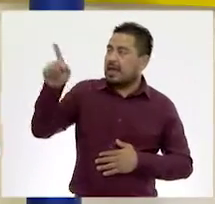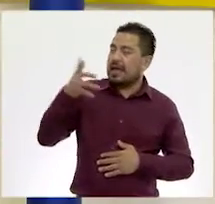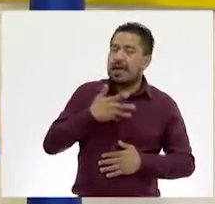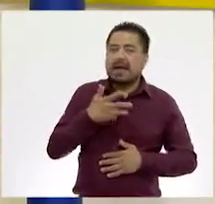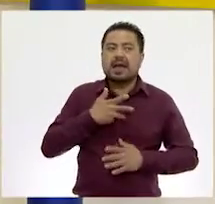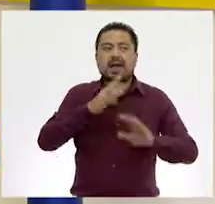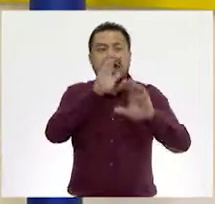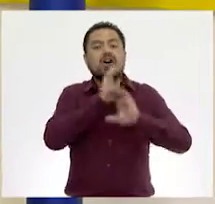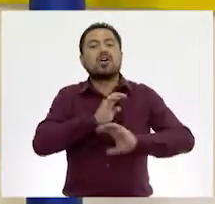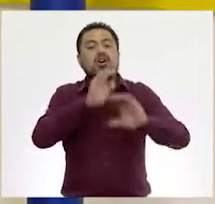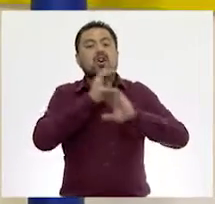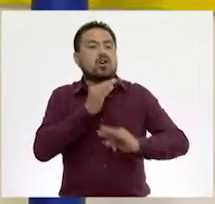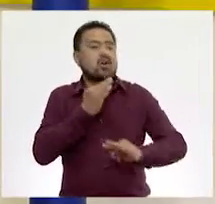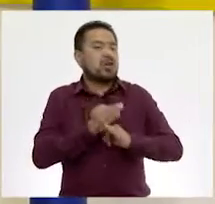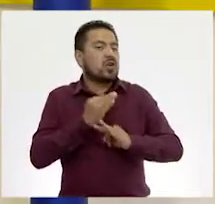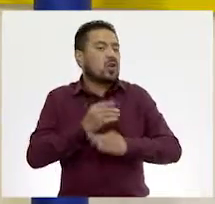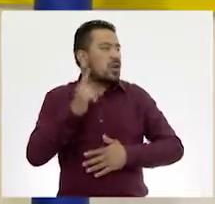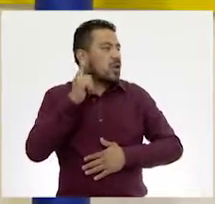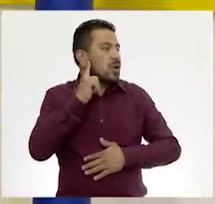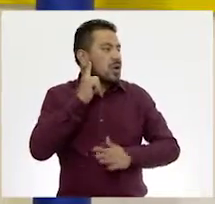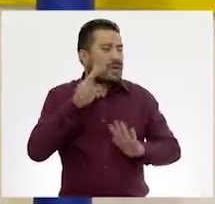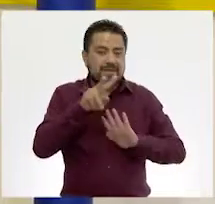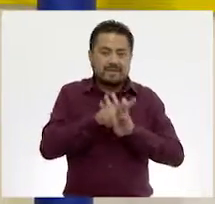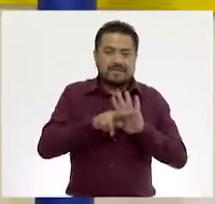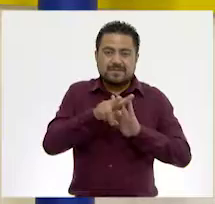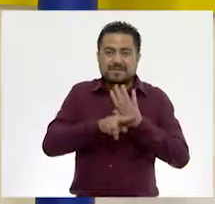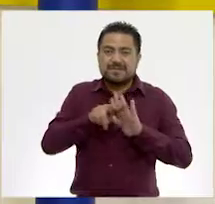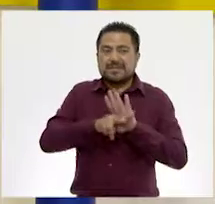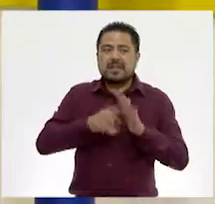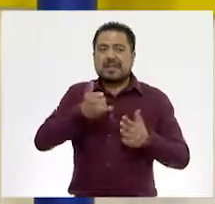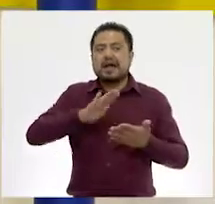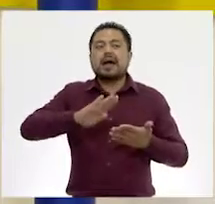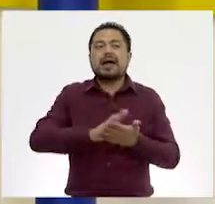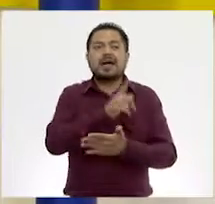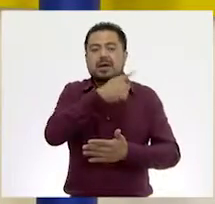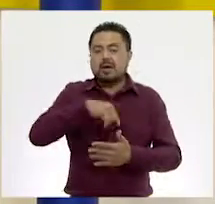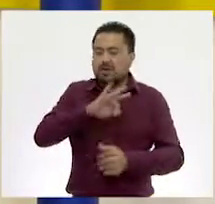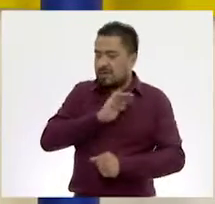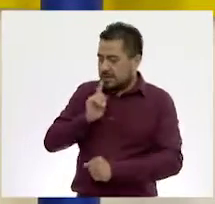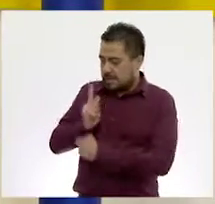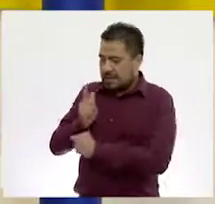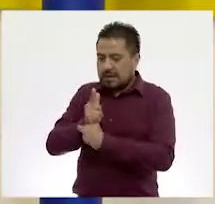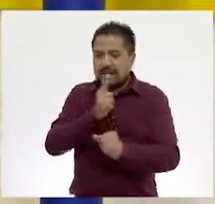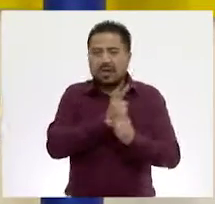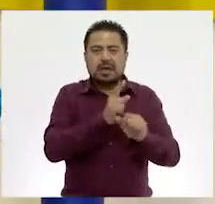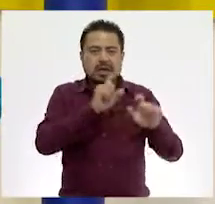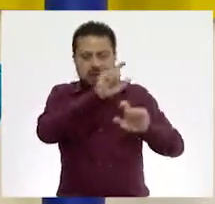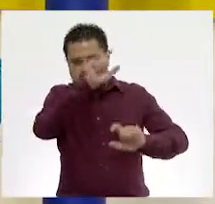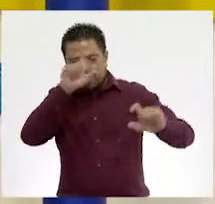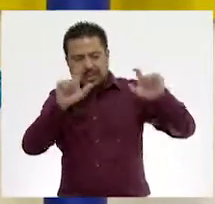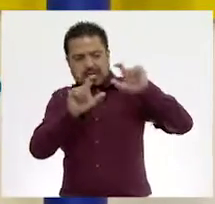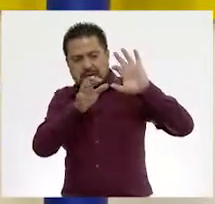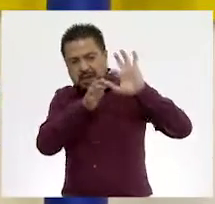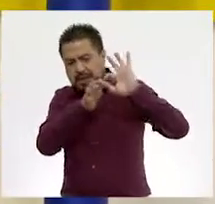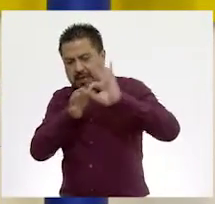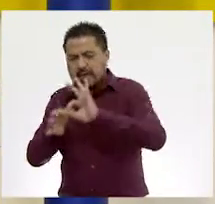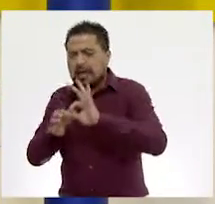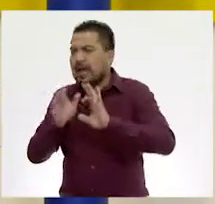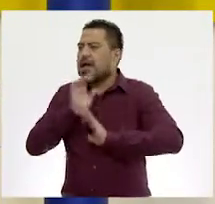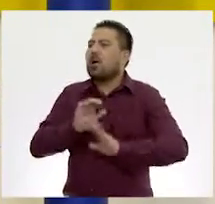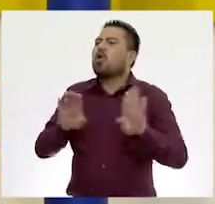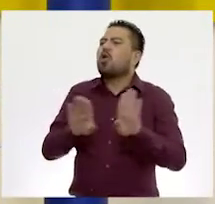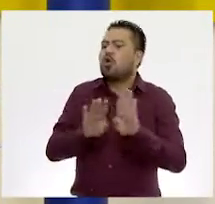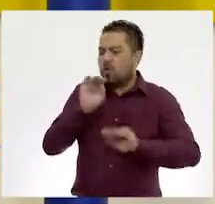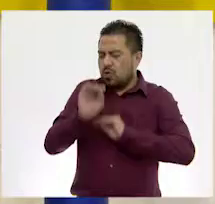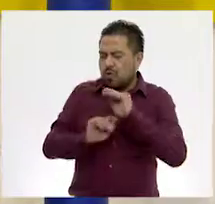canción que acabamos de escuchar en el video. Y vamos a identificar las rimas, o en este caso, cómo va nuestra